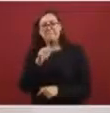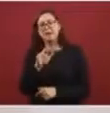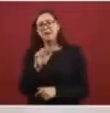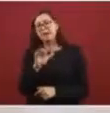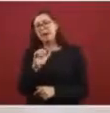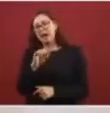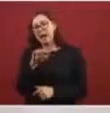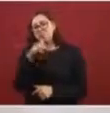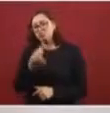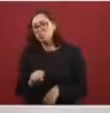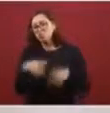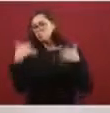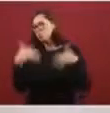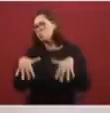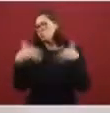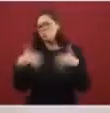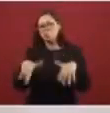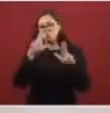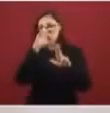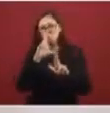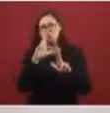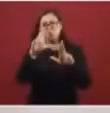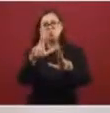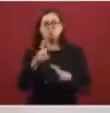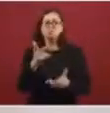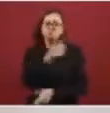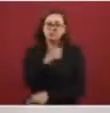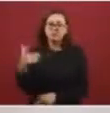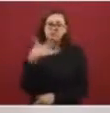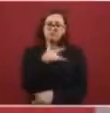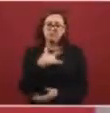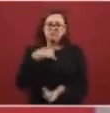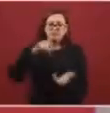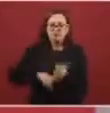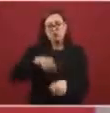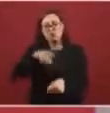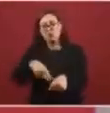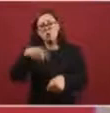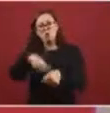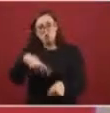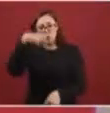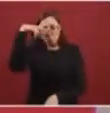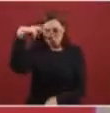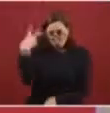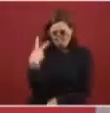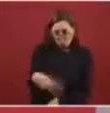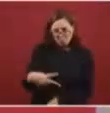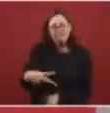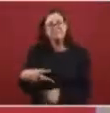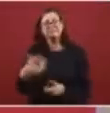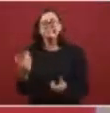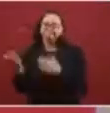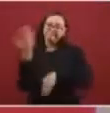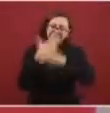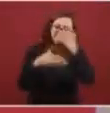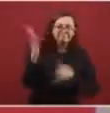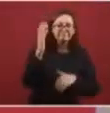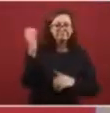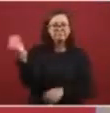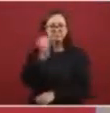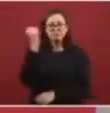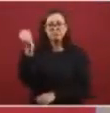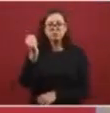con el orgullo de llevar en el corazón los colores de la patria mexicana, les deseo éxito y decirle, presidente, que no puede haber